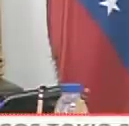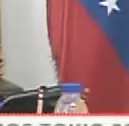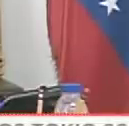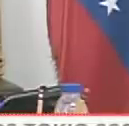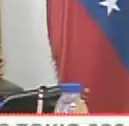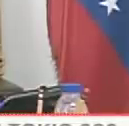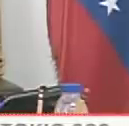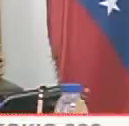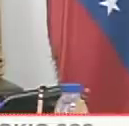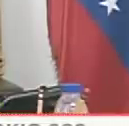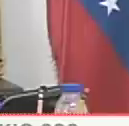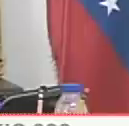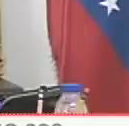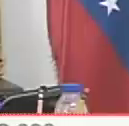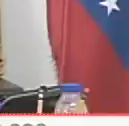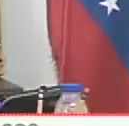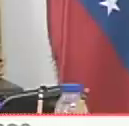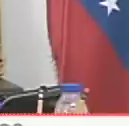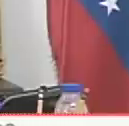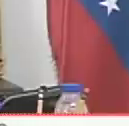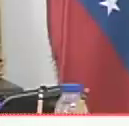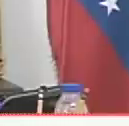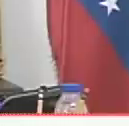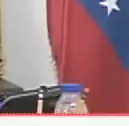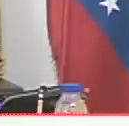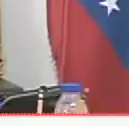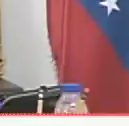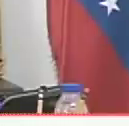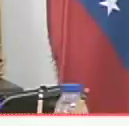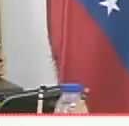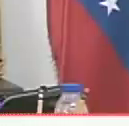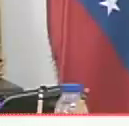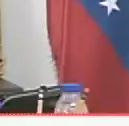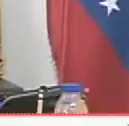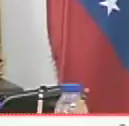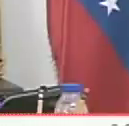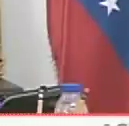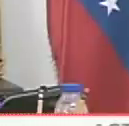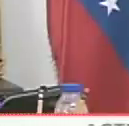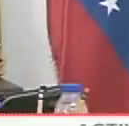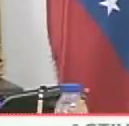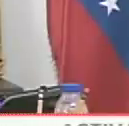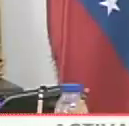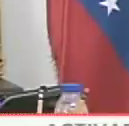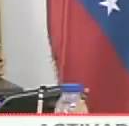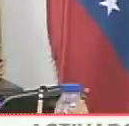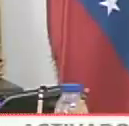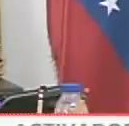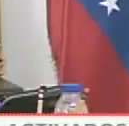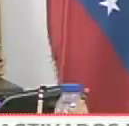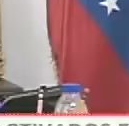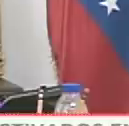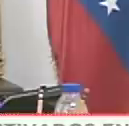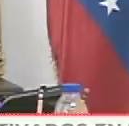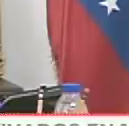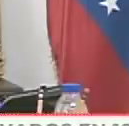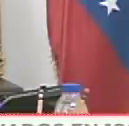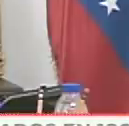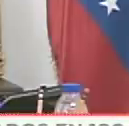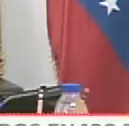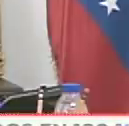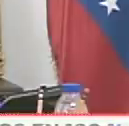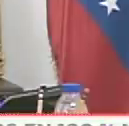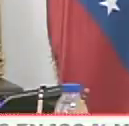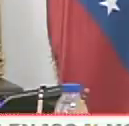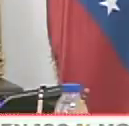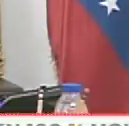permanente. Yo estoy pendiente de todo, las 24 horas del día, y no exagero, en la madrugada, en la mañana, en la mañanita,